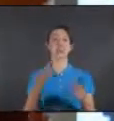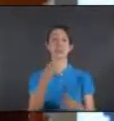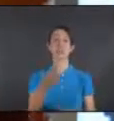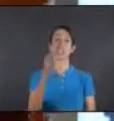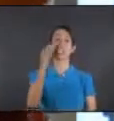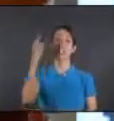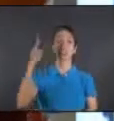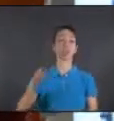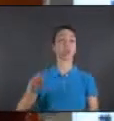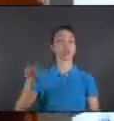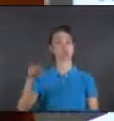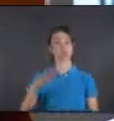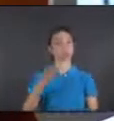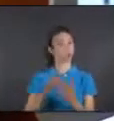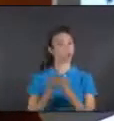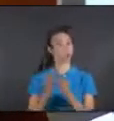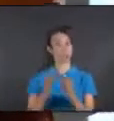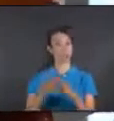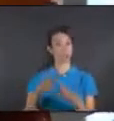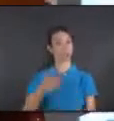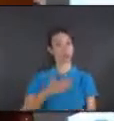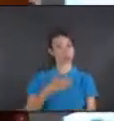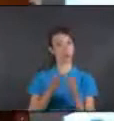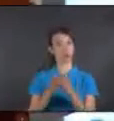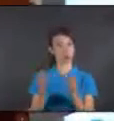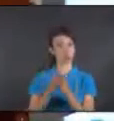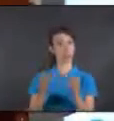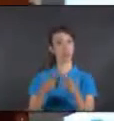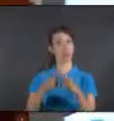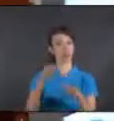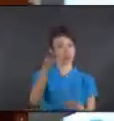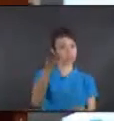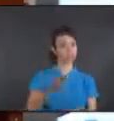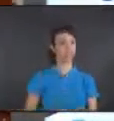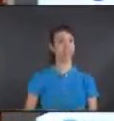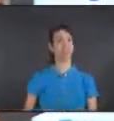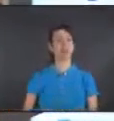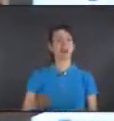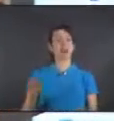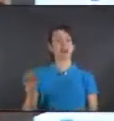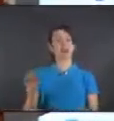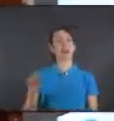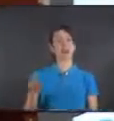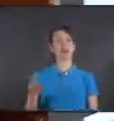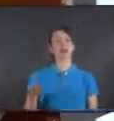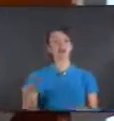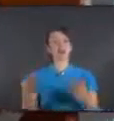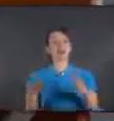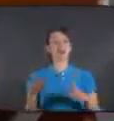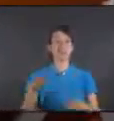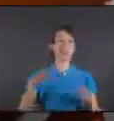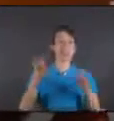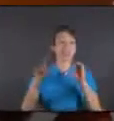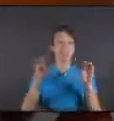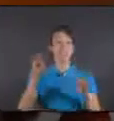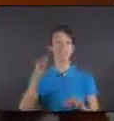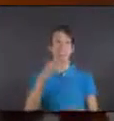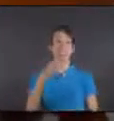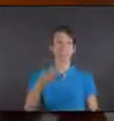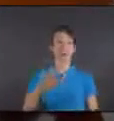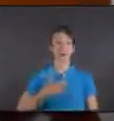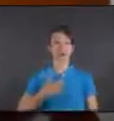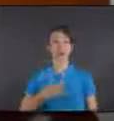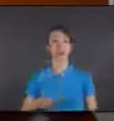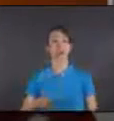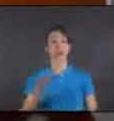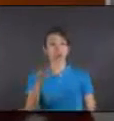profecía que a mí el Señor me dio cuando empecé el ministerio apostólico. Me dijo, Sergio, así por mi nombre, porque Dios sabe